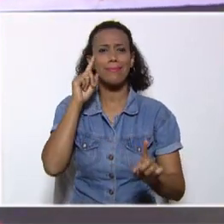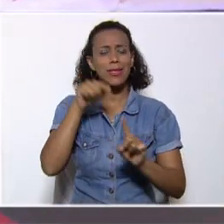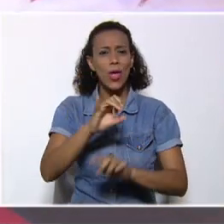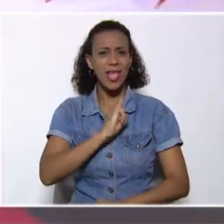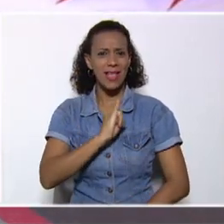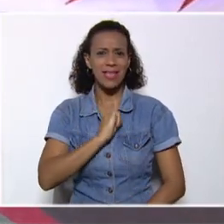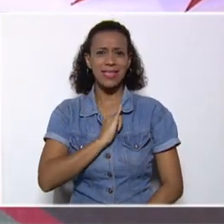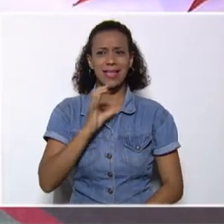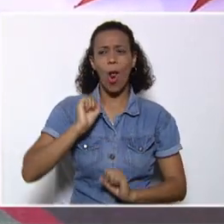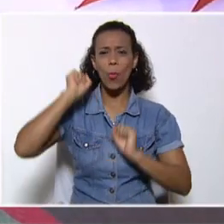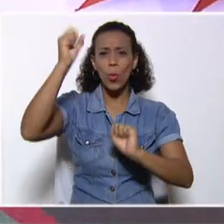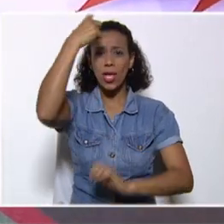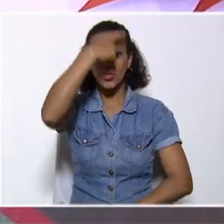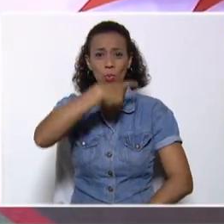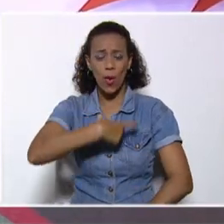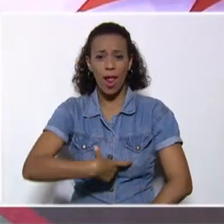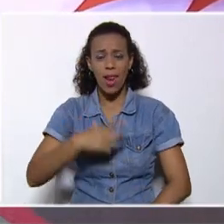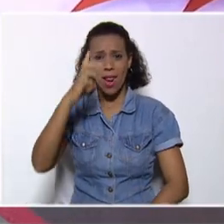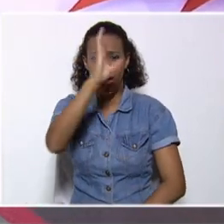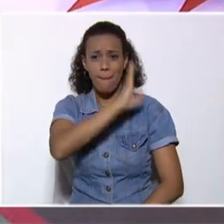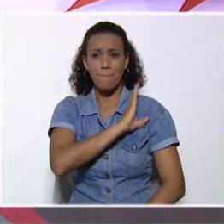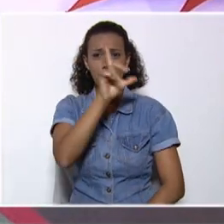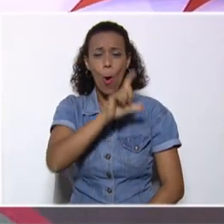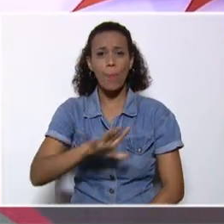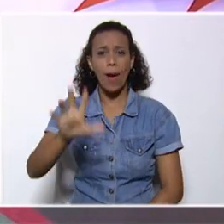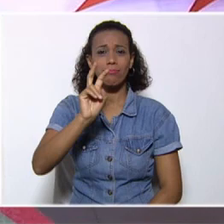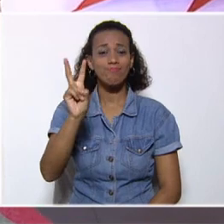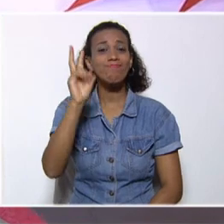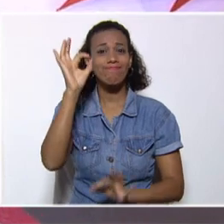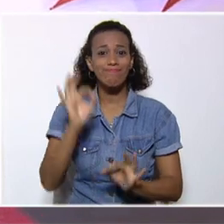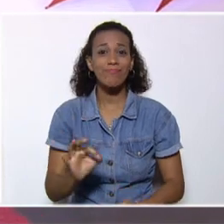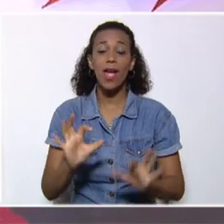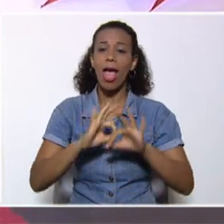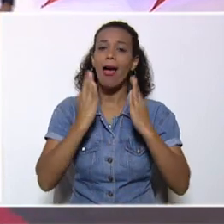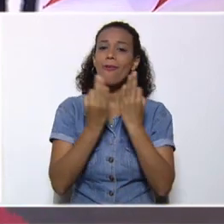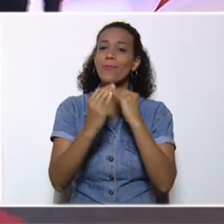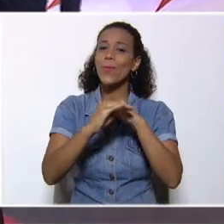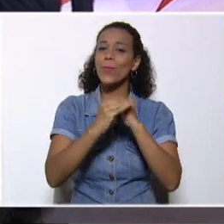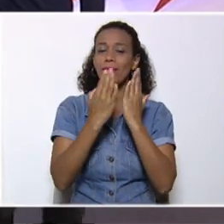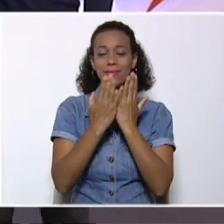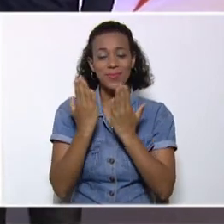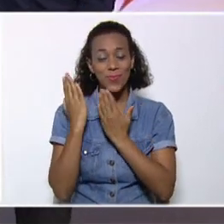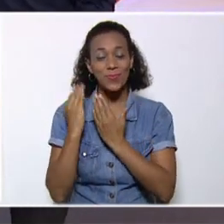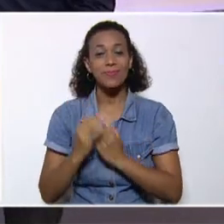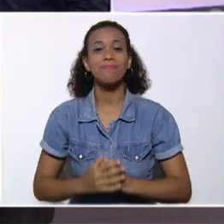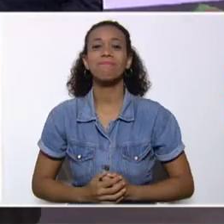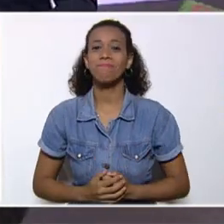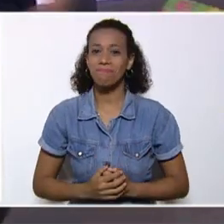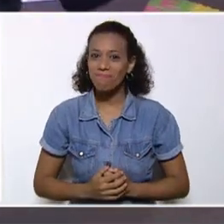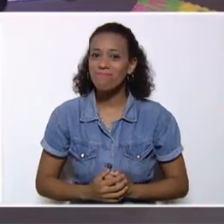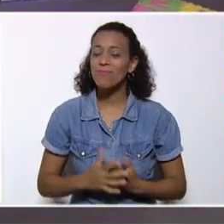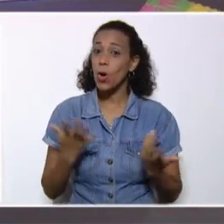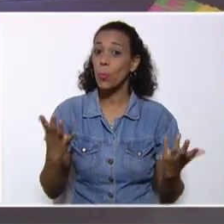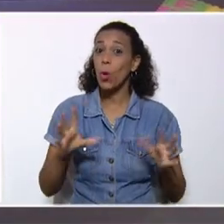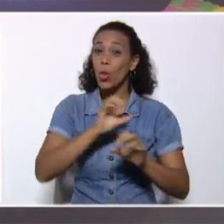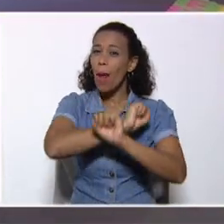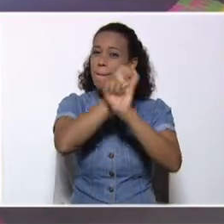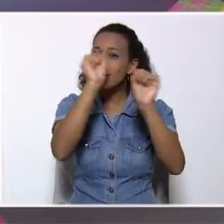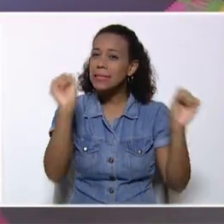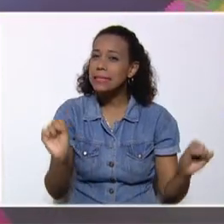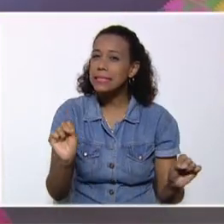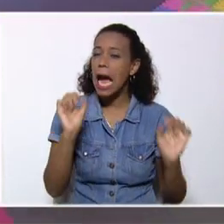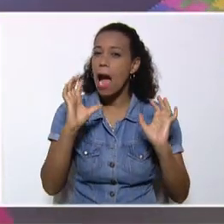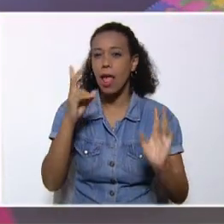identidad, soberanía y ciudadanía, acá en tu programa Cada Familia, Una Escuela. Como todas las